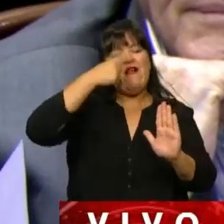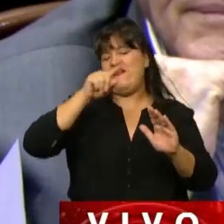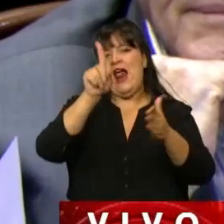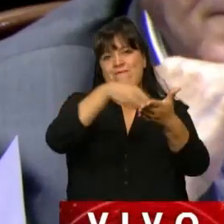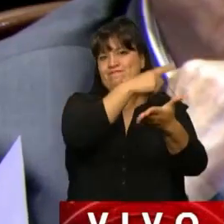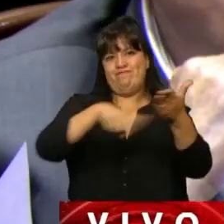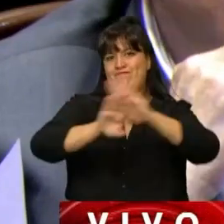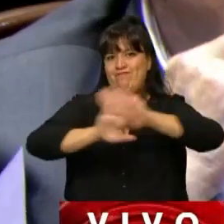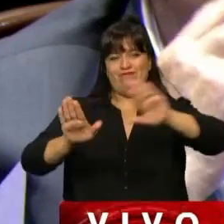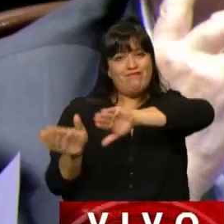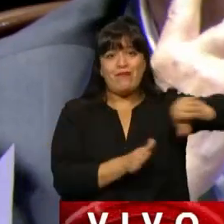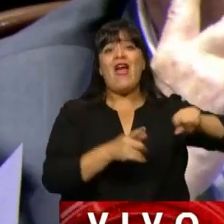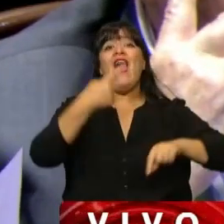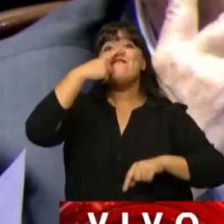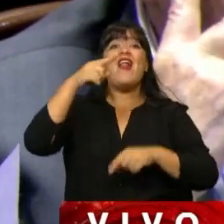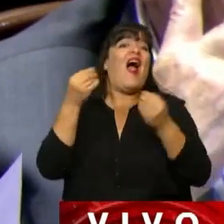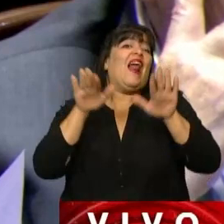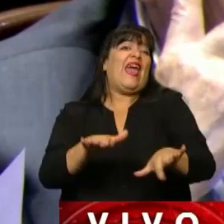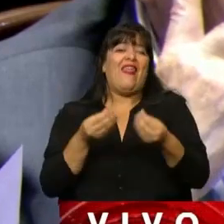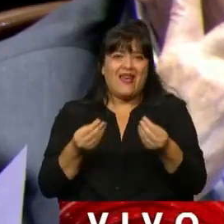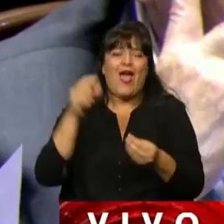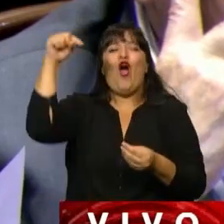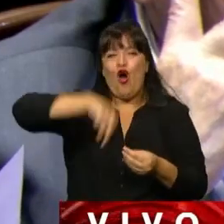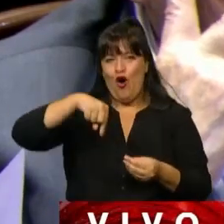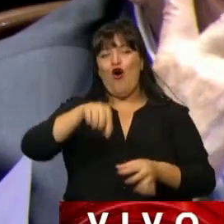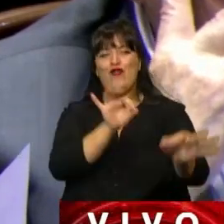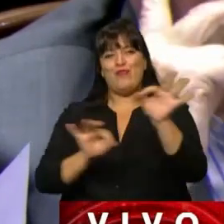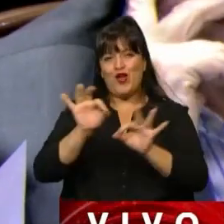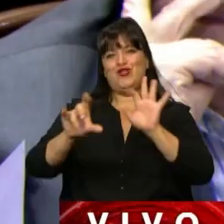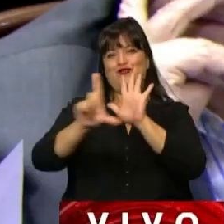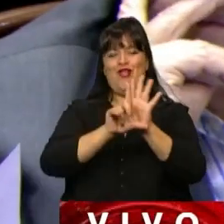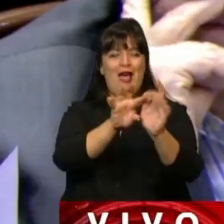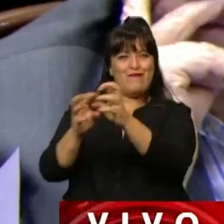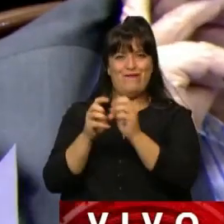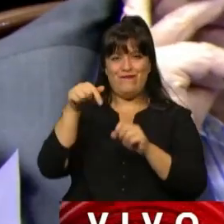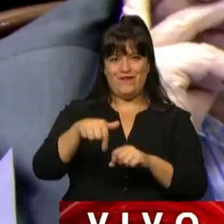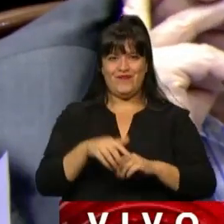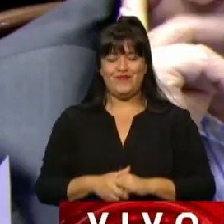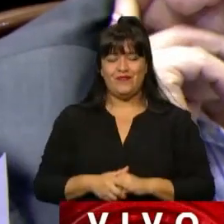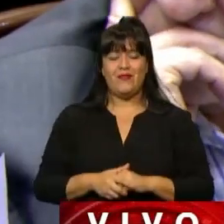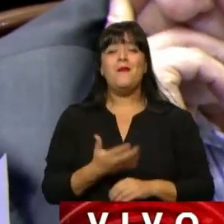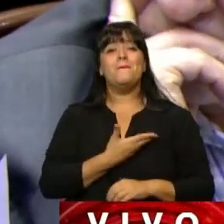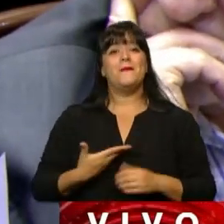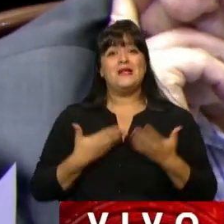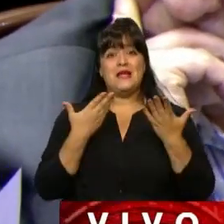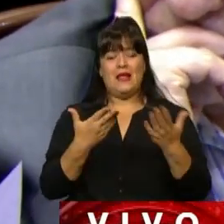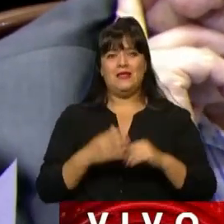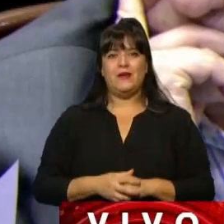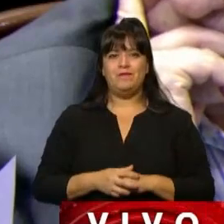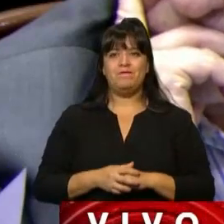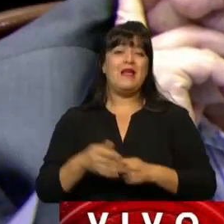y pasamos a lo que finalmente hoy estamos tratando. Señor presidente,